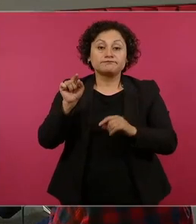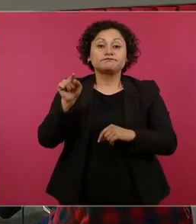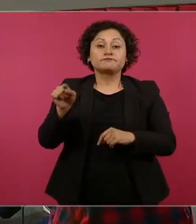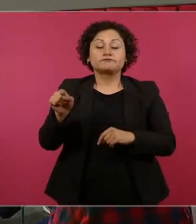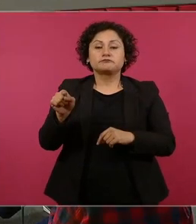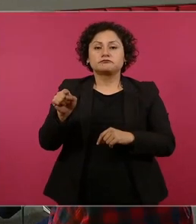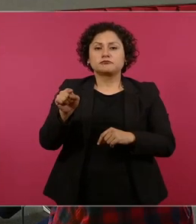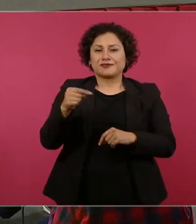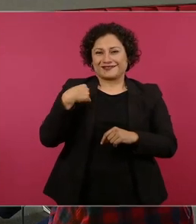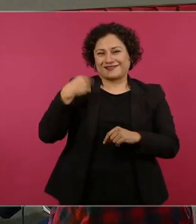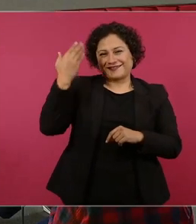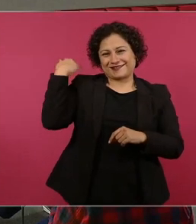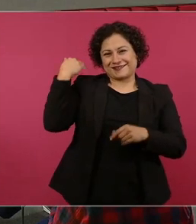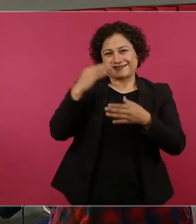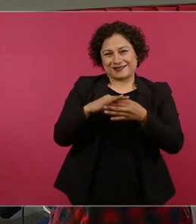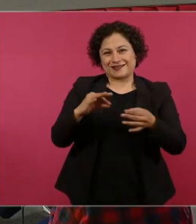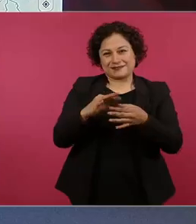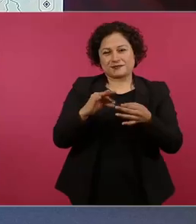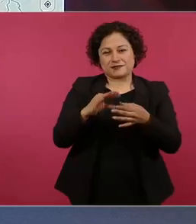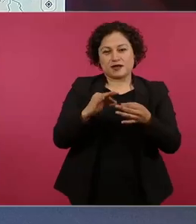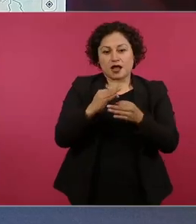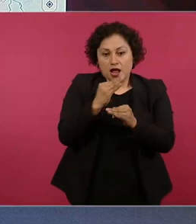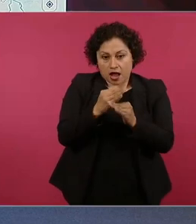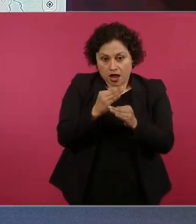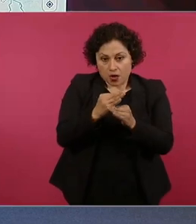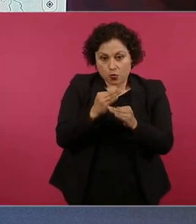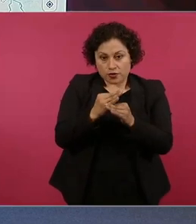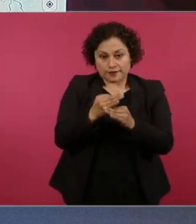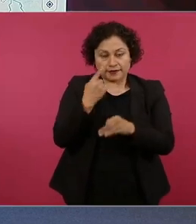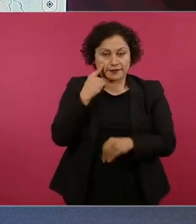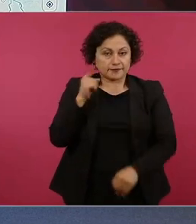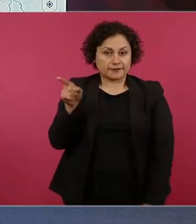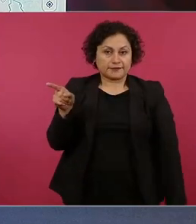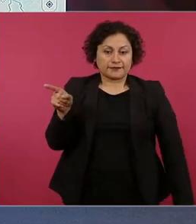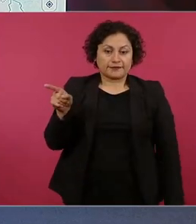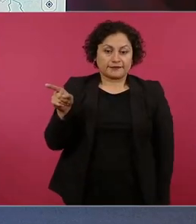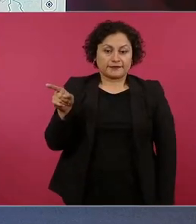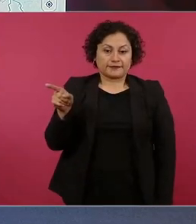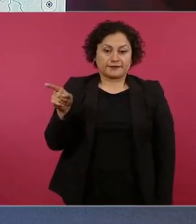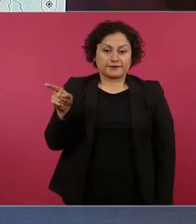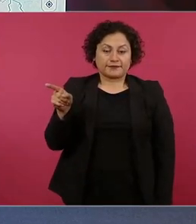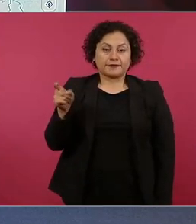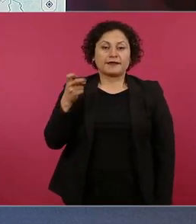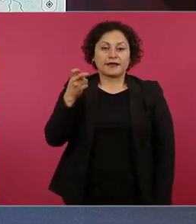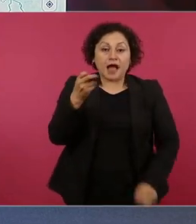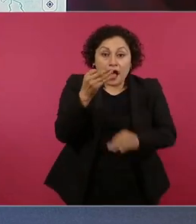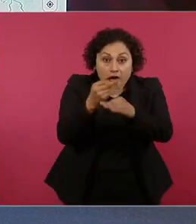pues una aquí una